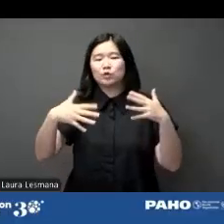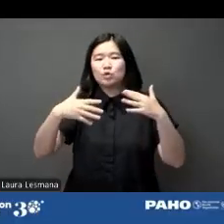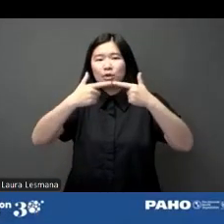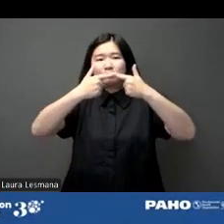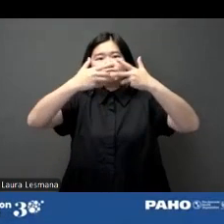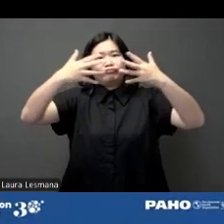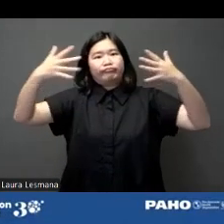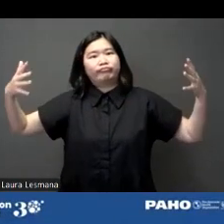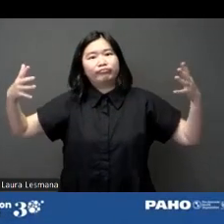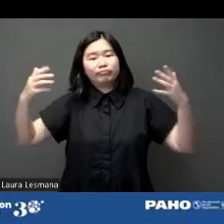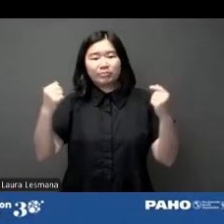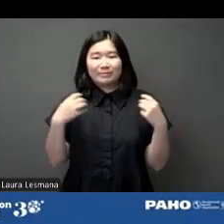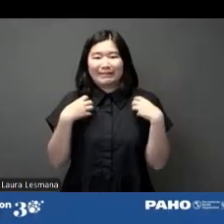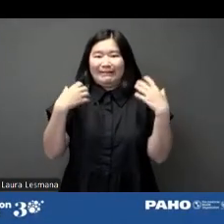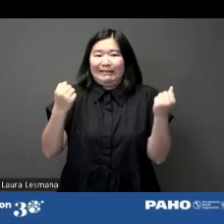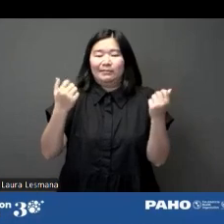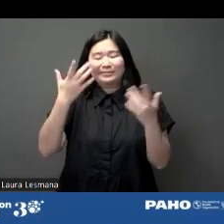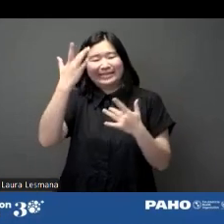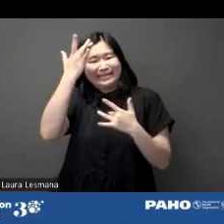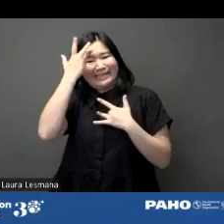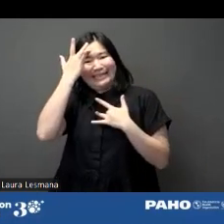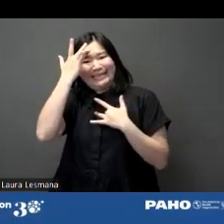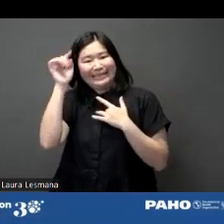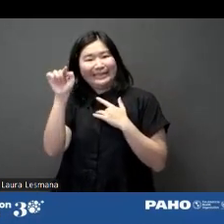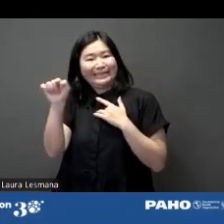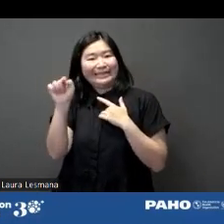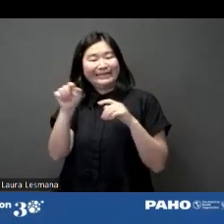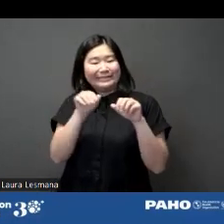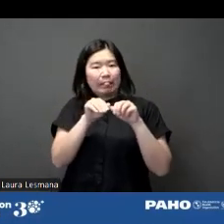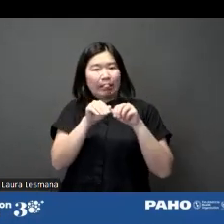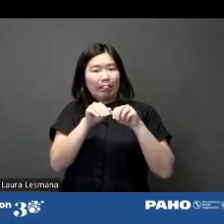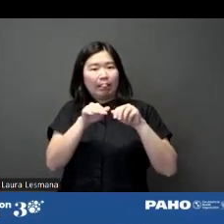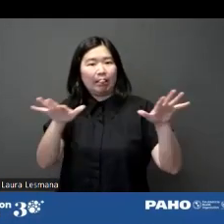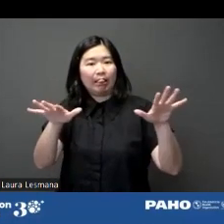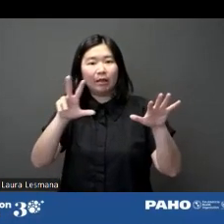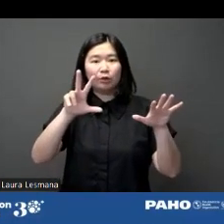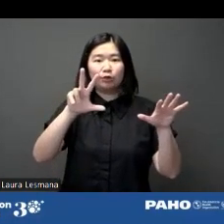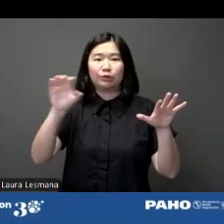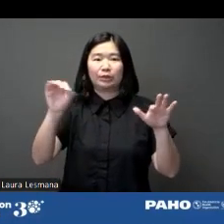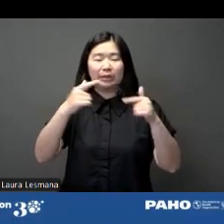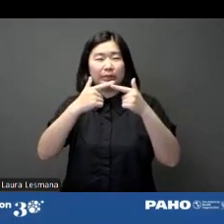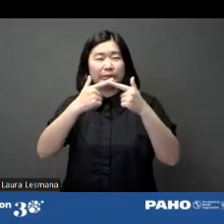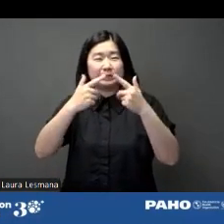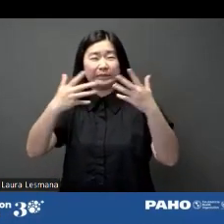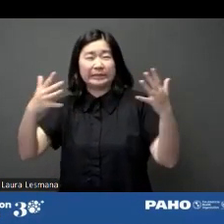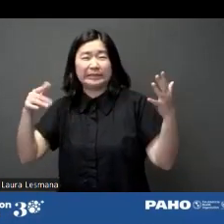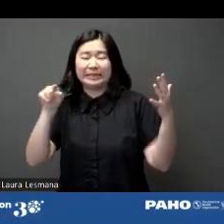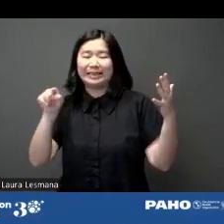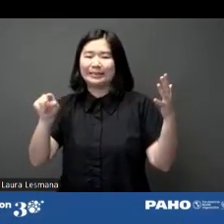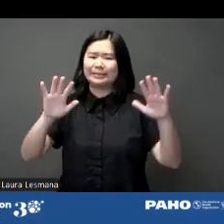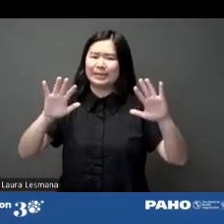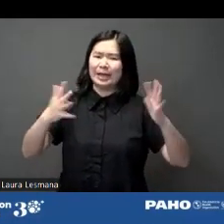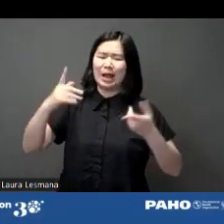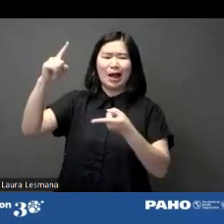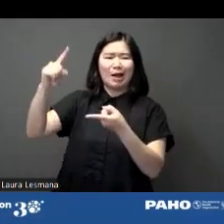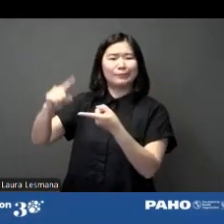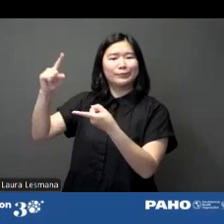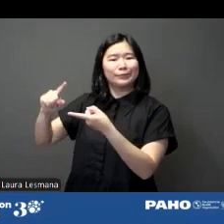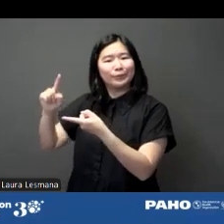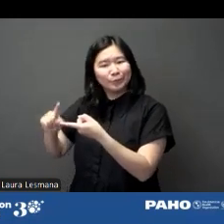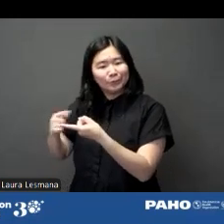región de las Américas. Ahora les voy a presentar cuál es el marco de referencia que tenemos para la eliminación de las